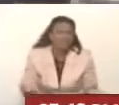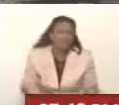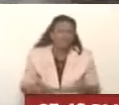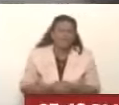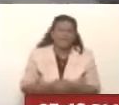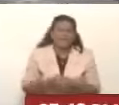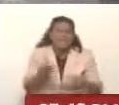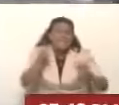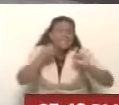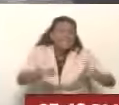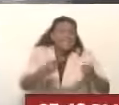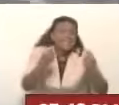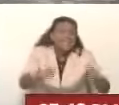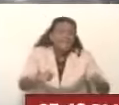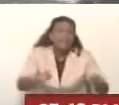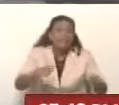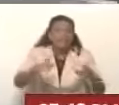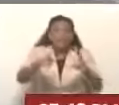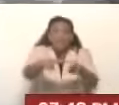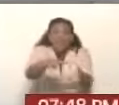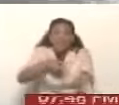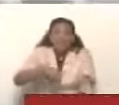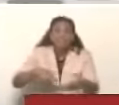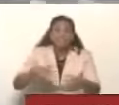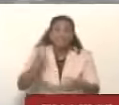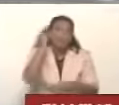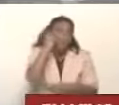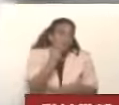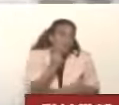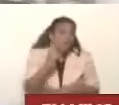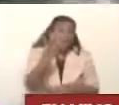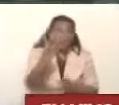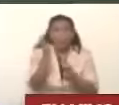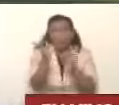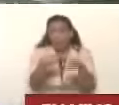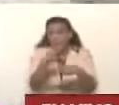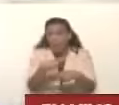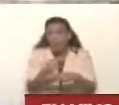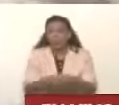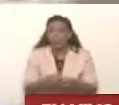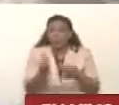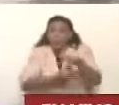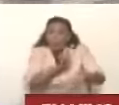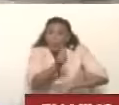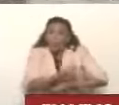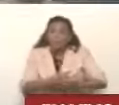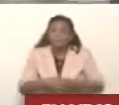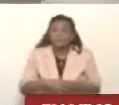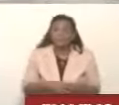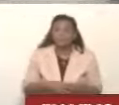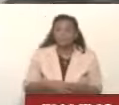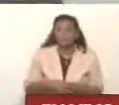del atentado de la Avenida Bolívar del 4 de agosto y de la Operación Gedeón.